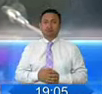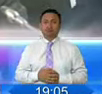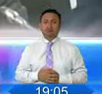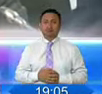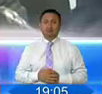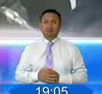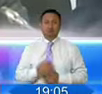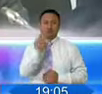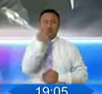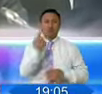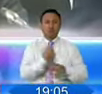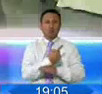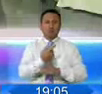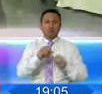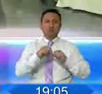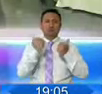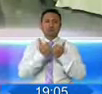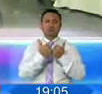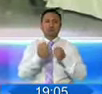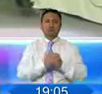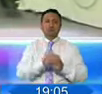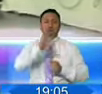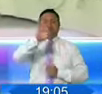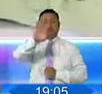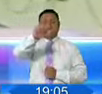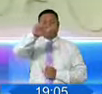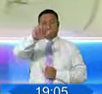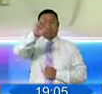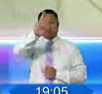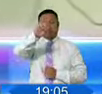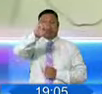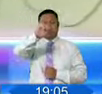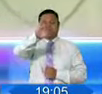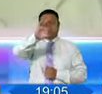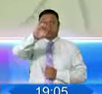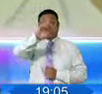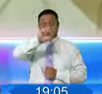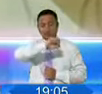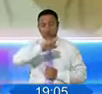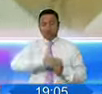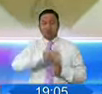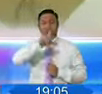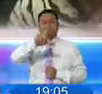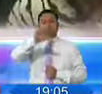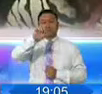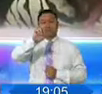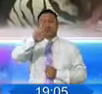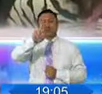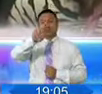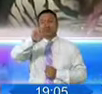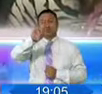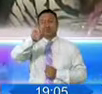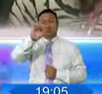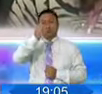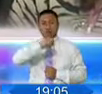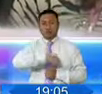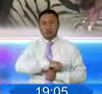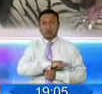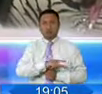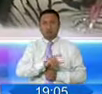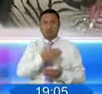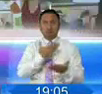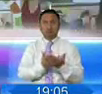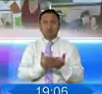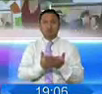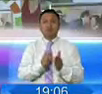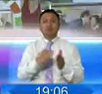En algo más de una hora, los asambleístas Fabricio Villamar y Lourdes Cuesta presentaron las pruebas de cargo en contra del superintendente de Información